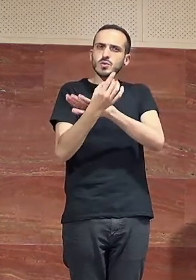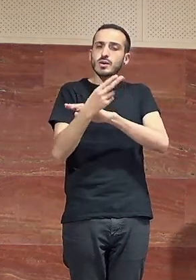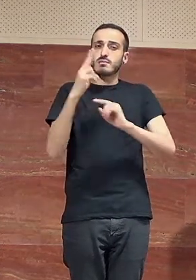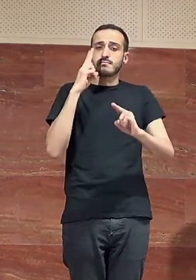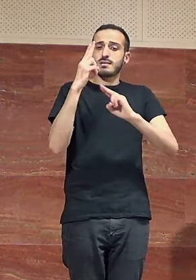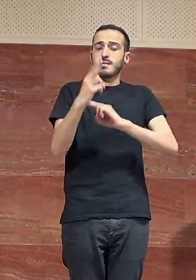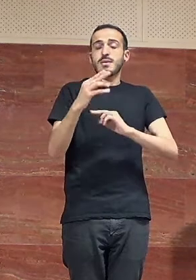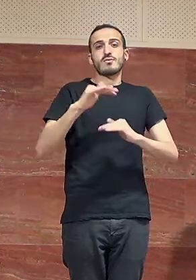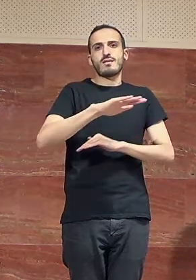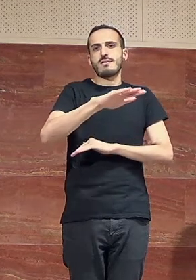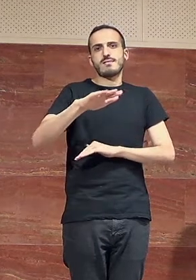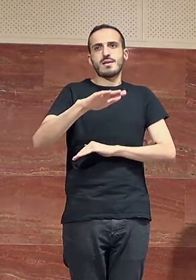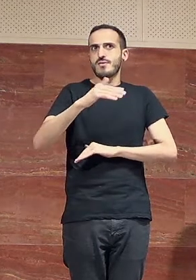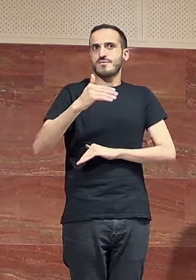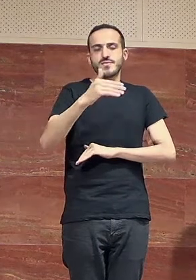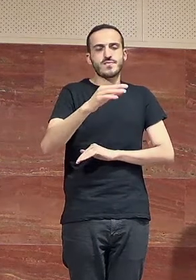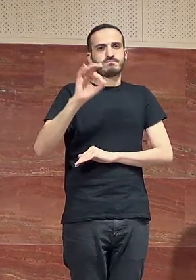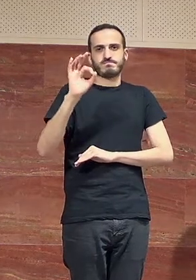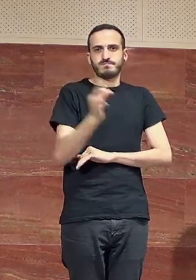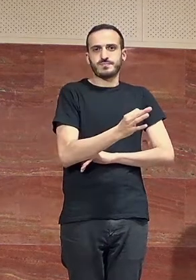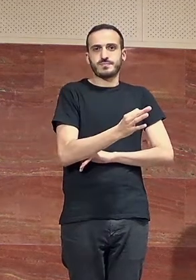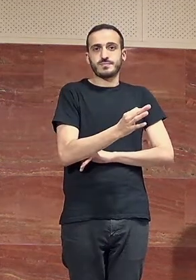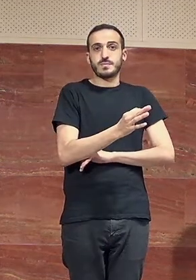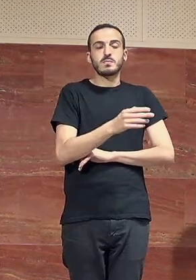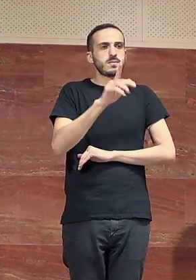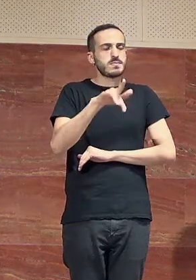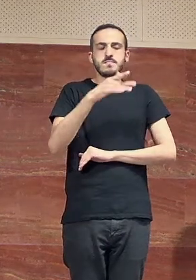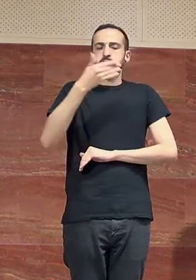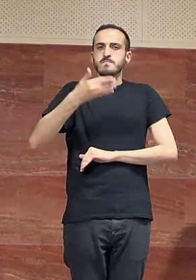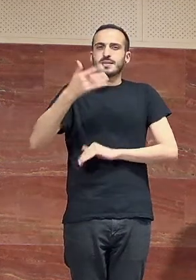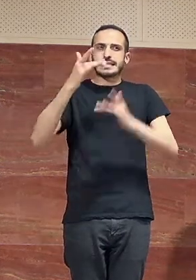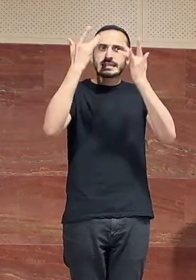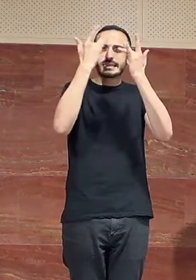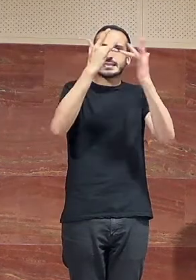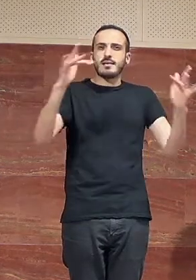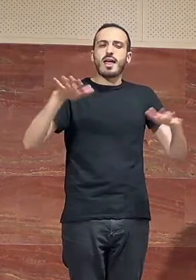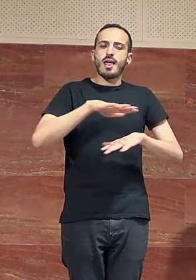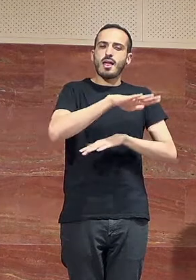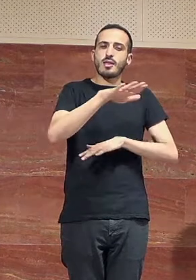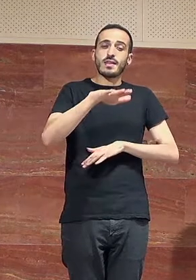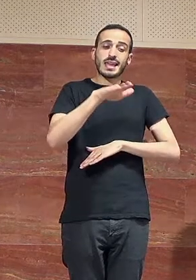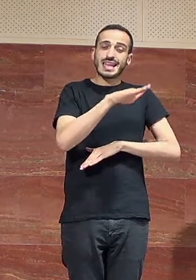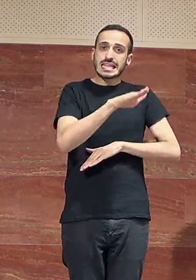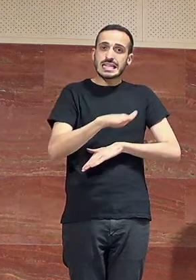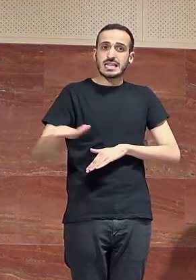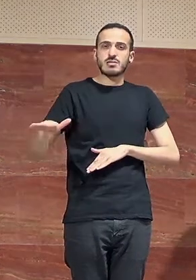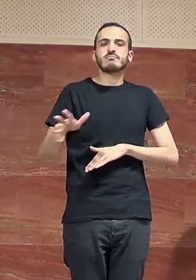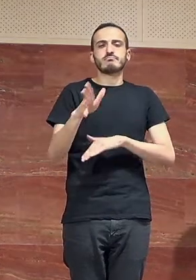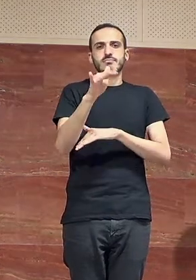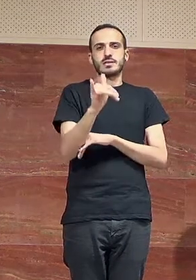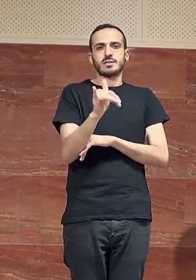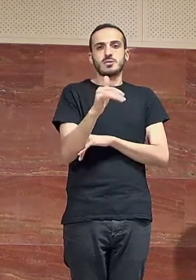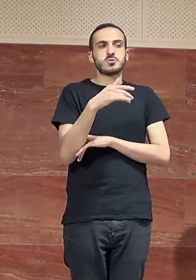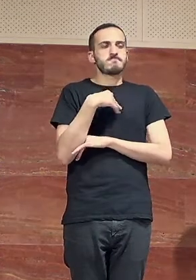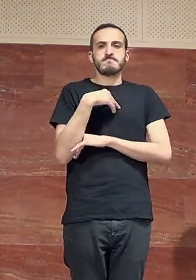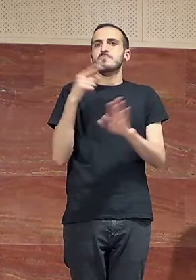espacio en el futuro. Y al mismo tiempo sensibilizar al barrio de la presencia de los niños. Me gustaría extenderme un poquito más con este tema,